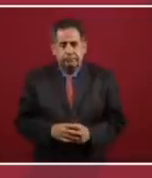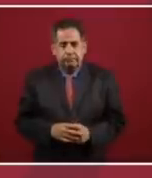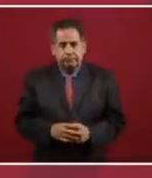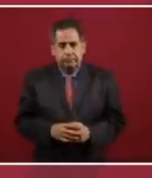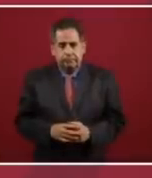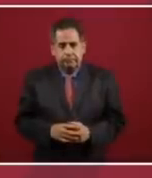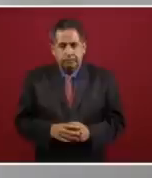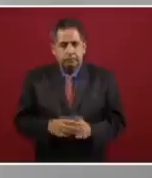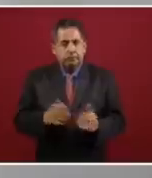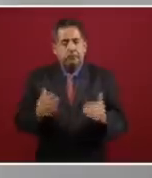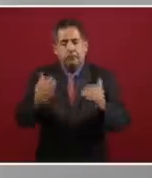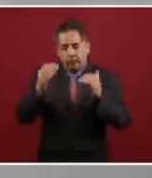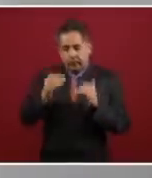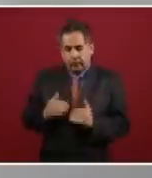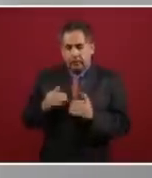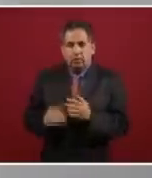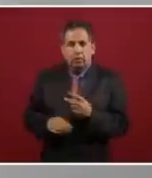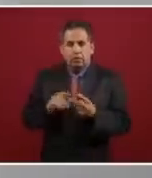Regresamos luego acá